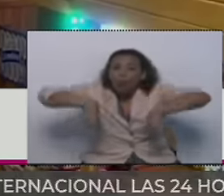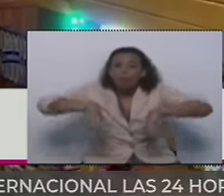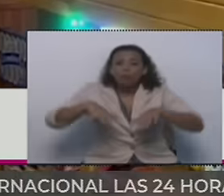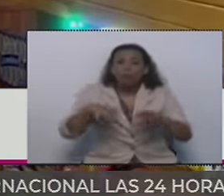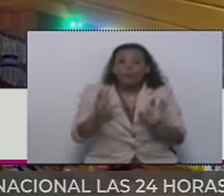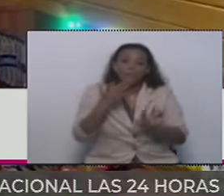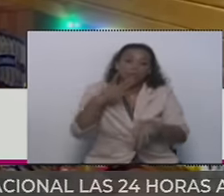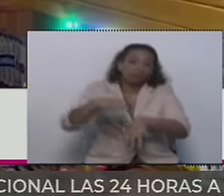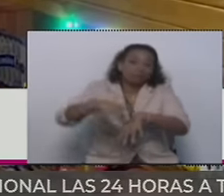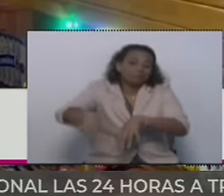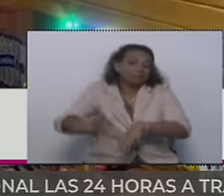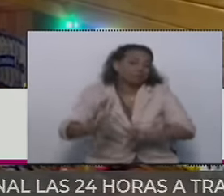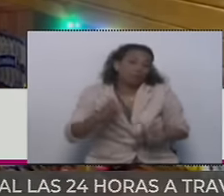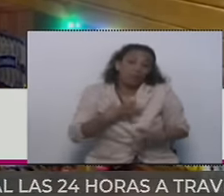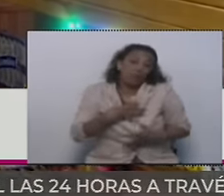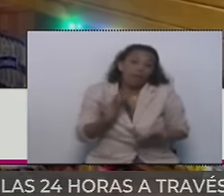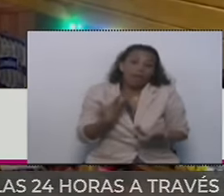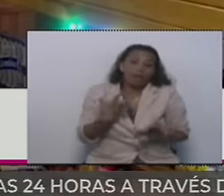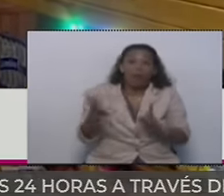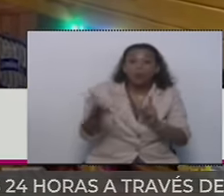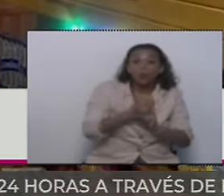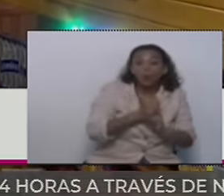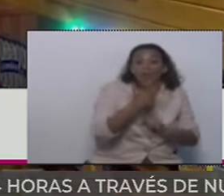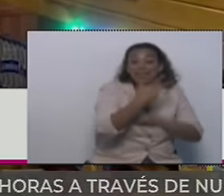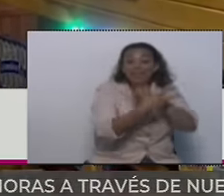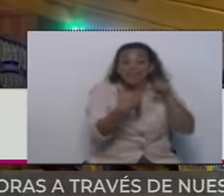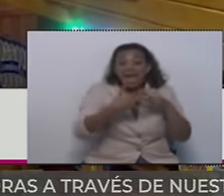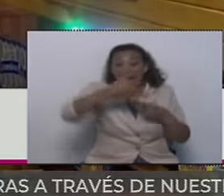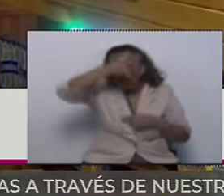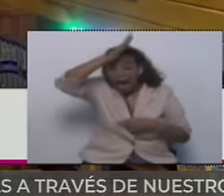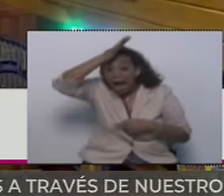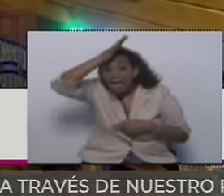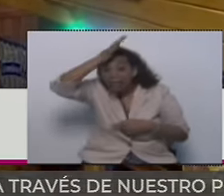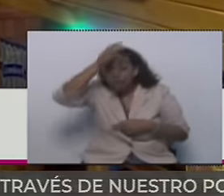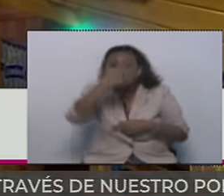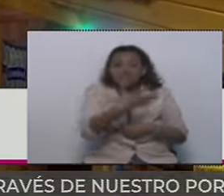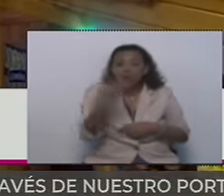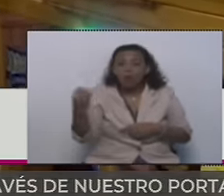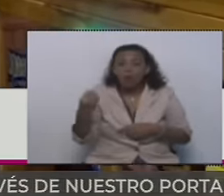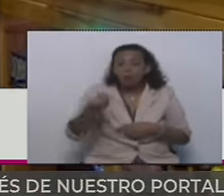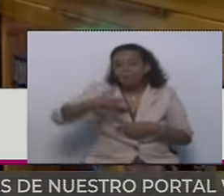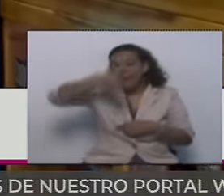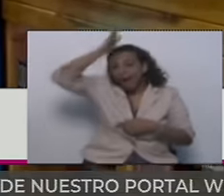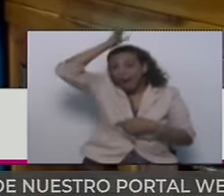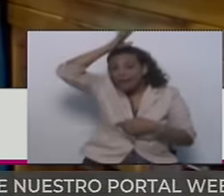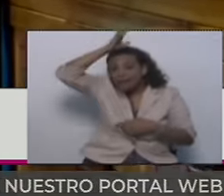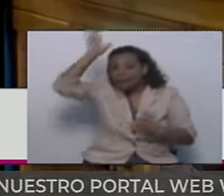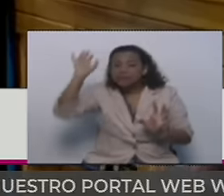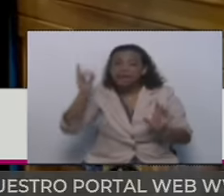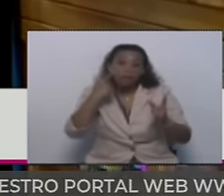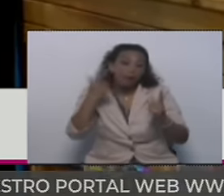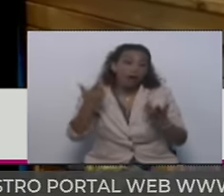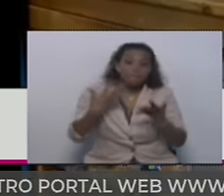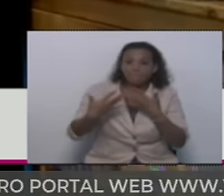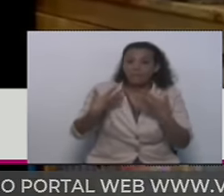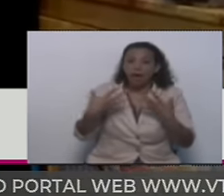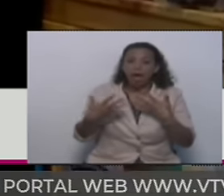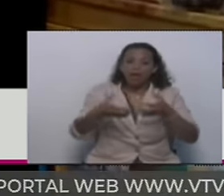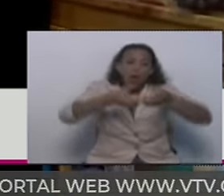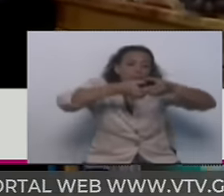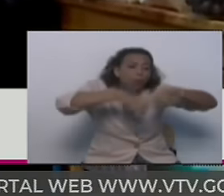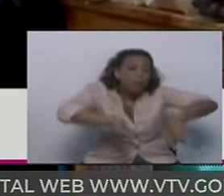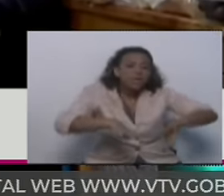yo me dejé de eso. Entonces conseguí 3 gallos y tengo 50 gallinas. Y eso me ponen el huevo